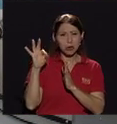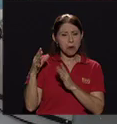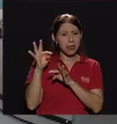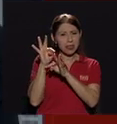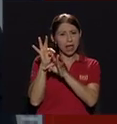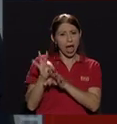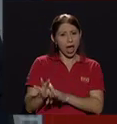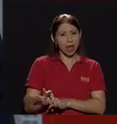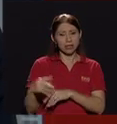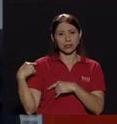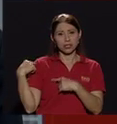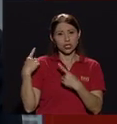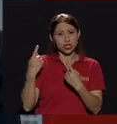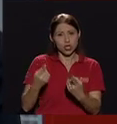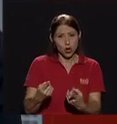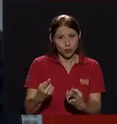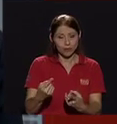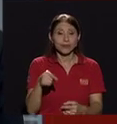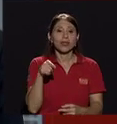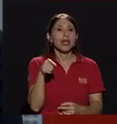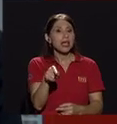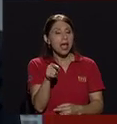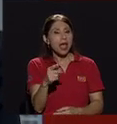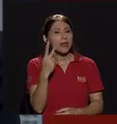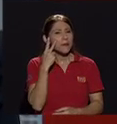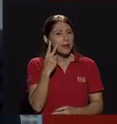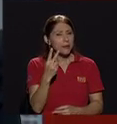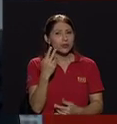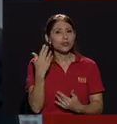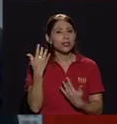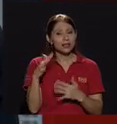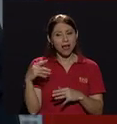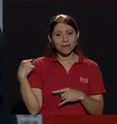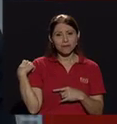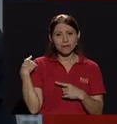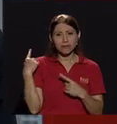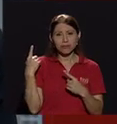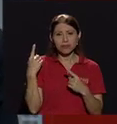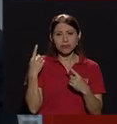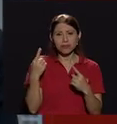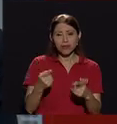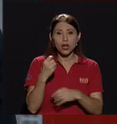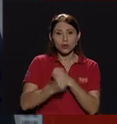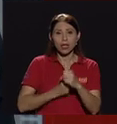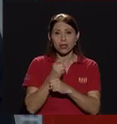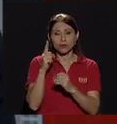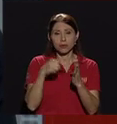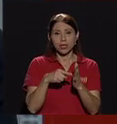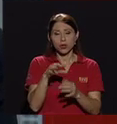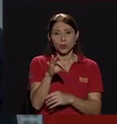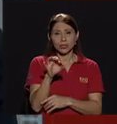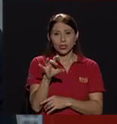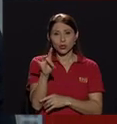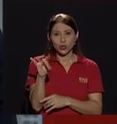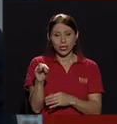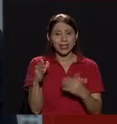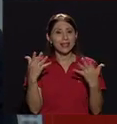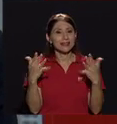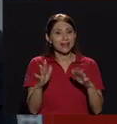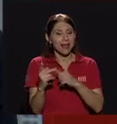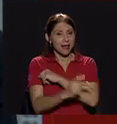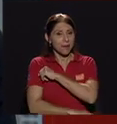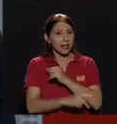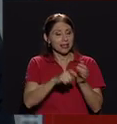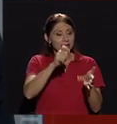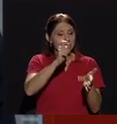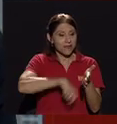1889. Y ahí vemos, desde allí yo diría que hasta prácticamente los años 80, cuando el